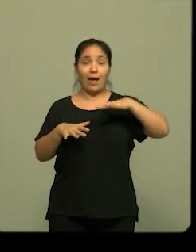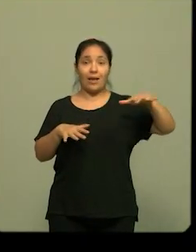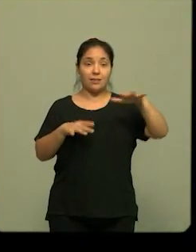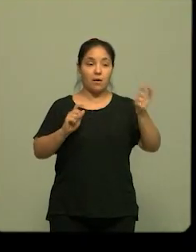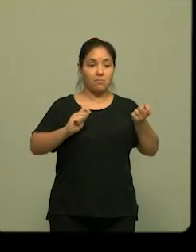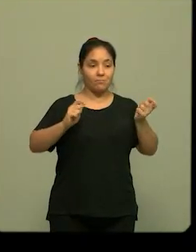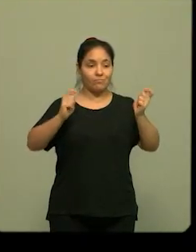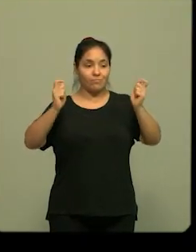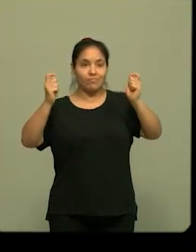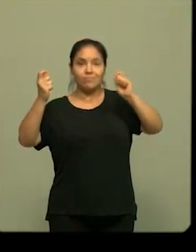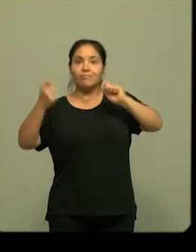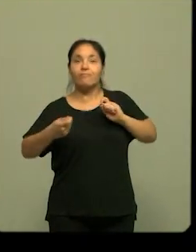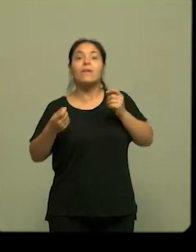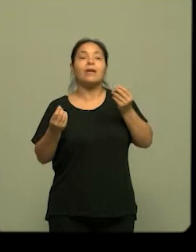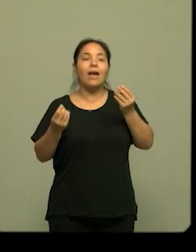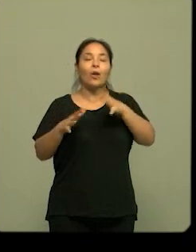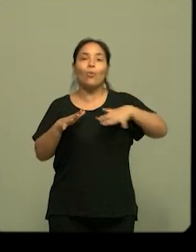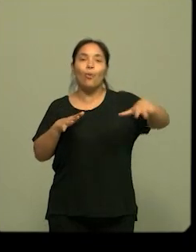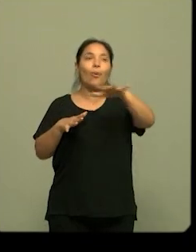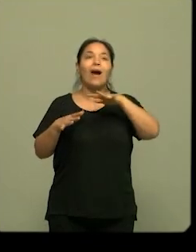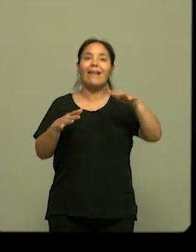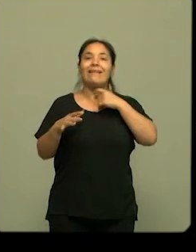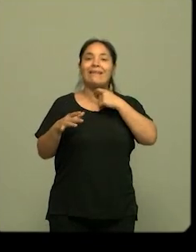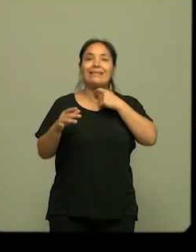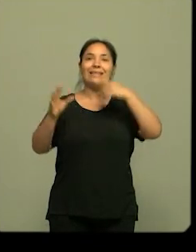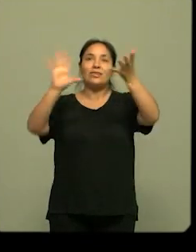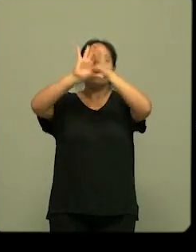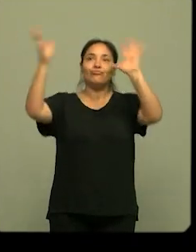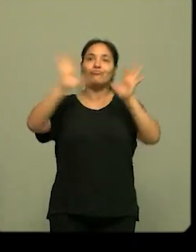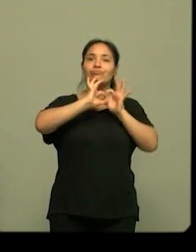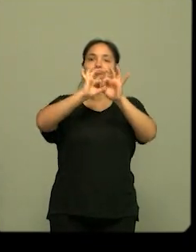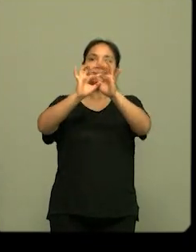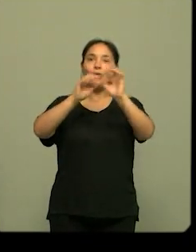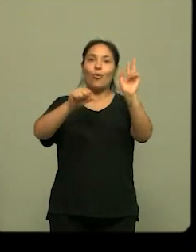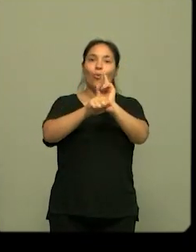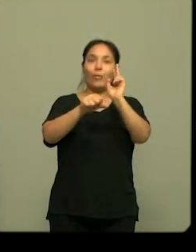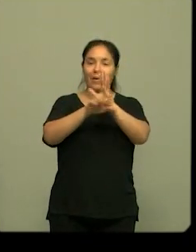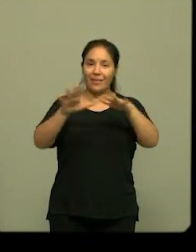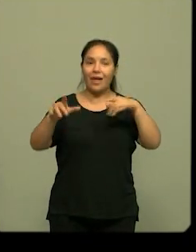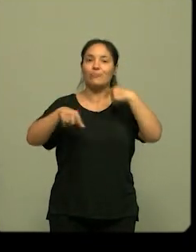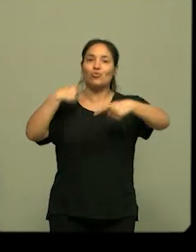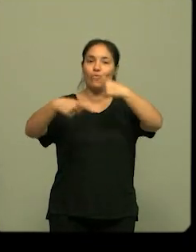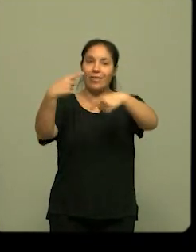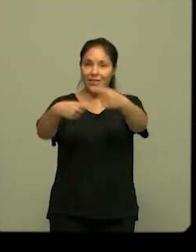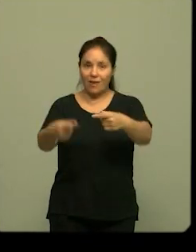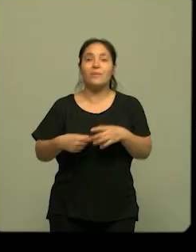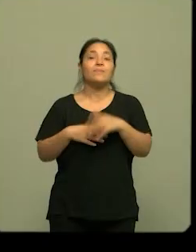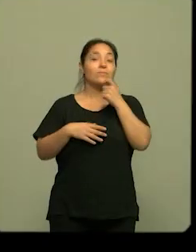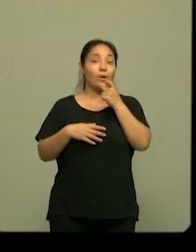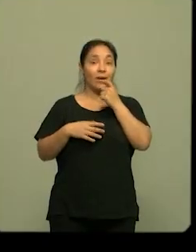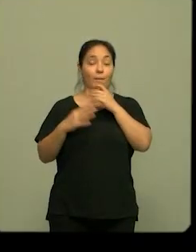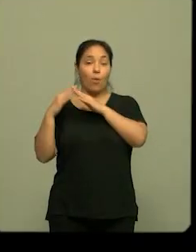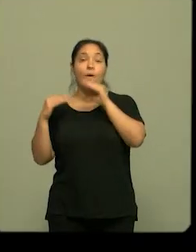a lugares más sustentables, destinos más sustentables. Sí. Bueno, esto tiene que ver, por ejemplo, una bodega que tiene su propia